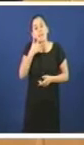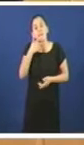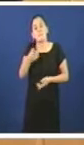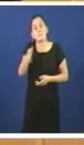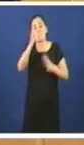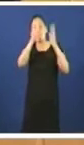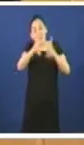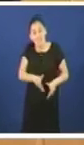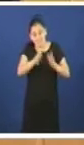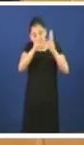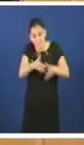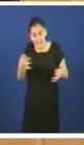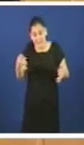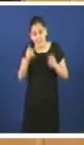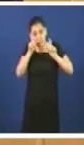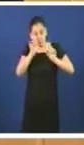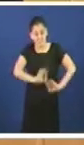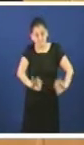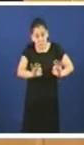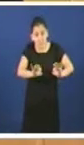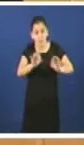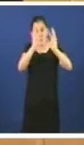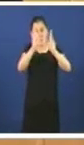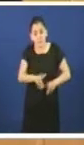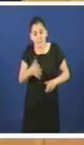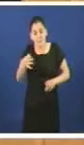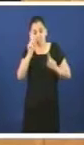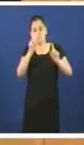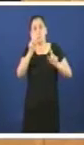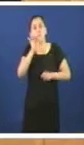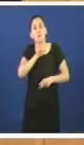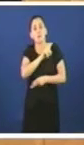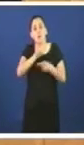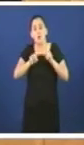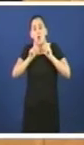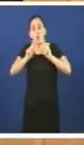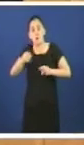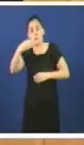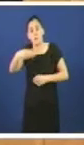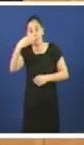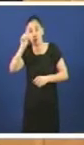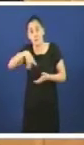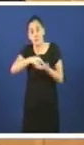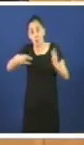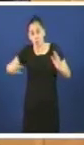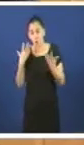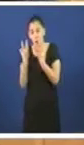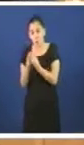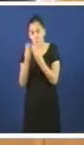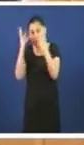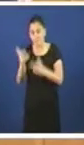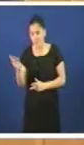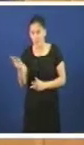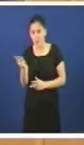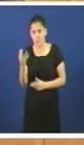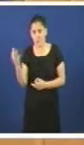las matemáticas específicamente en otros casos por ejemplo no va a ser relató a tecnología también sus nuevas matemáticas en este